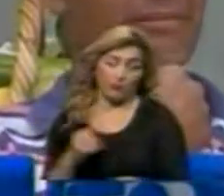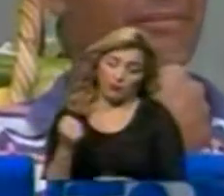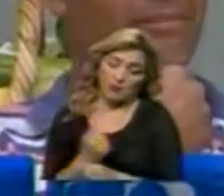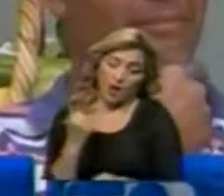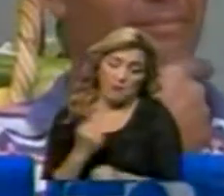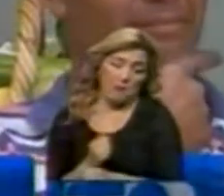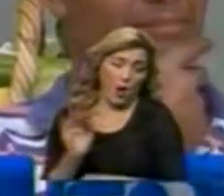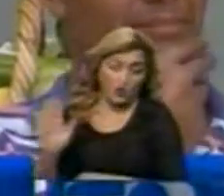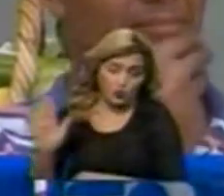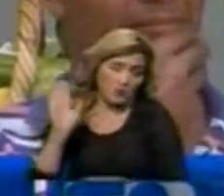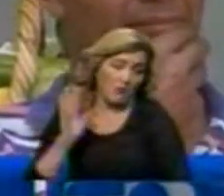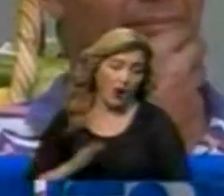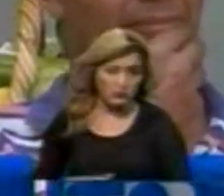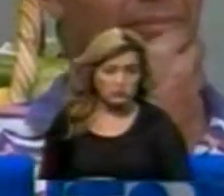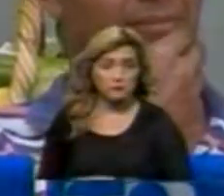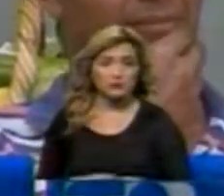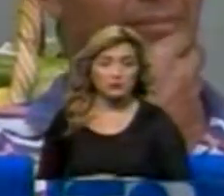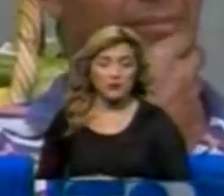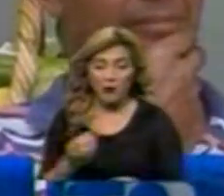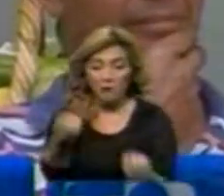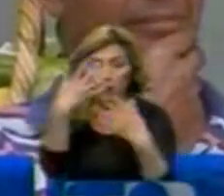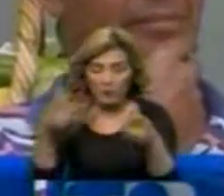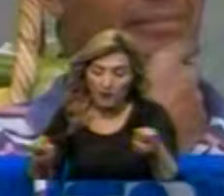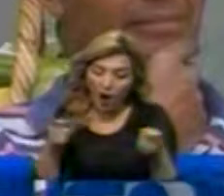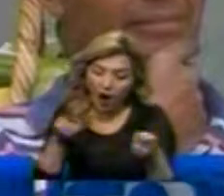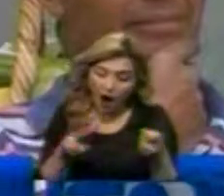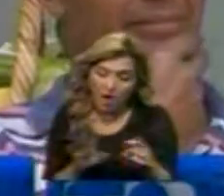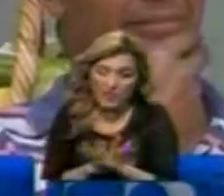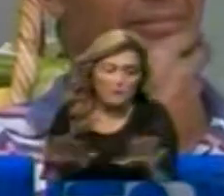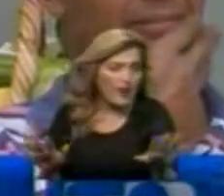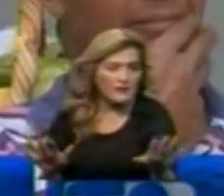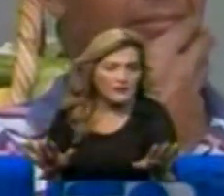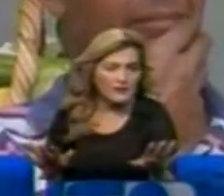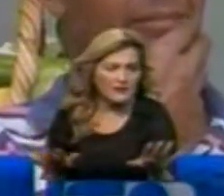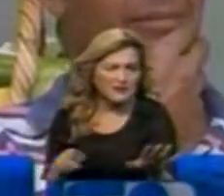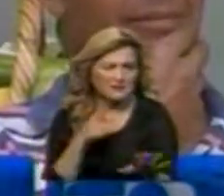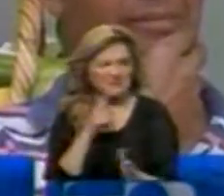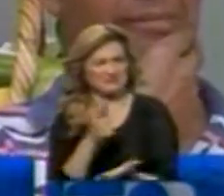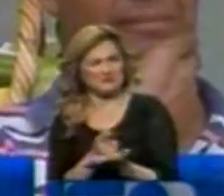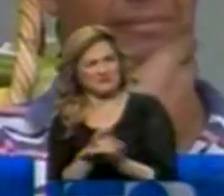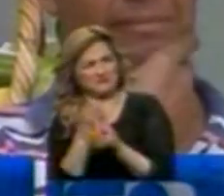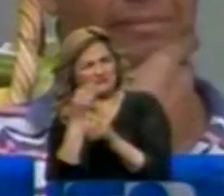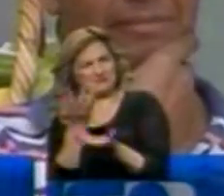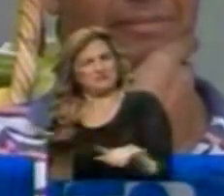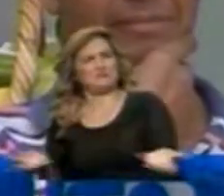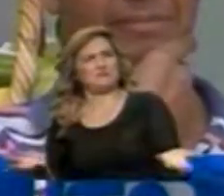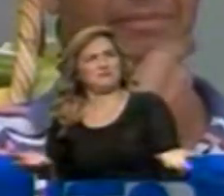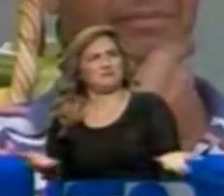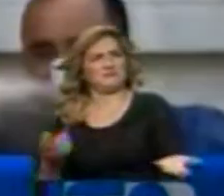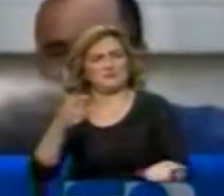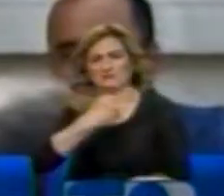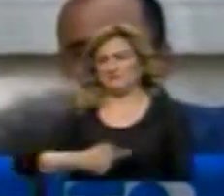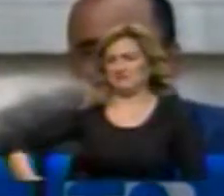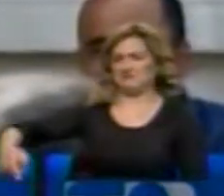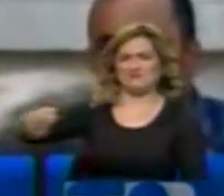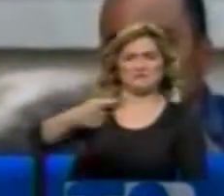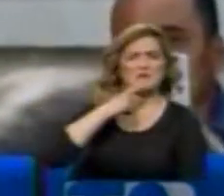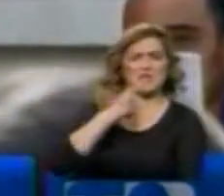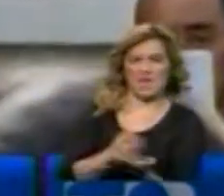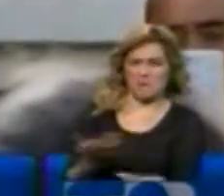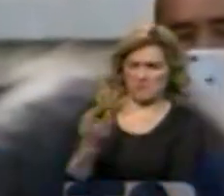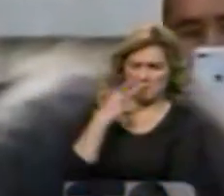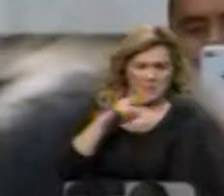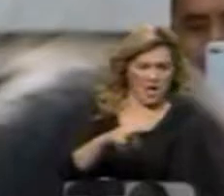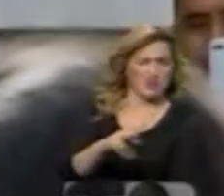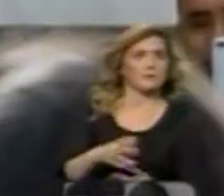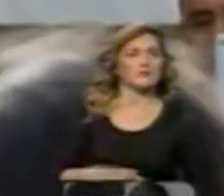de trabajo, quizás solamente reciben informes. Pero esos informes, ¿qué tan reales son? Esta es la realidad. El vicepresidente